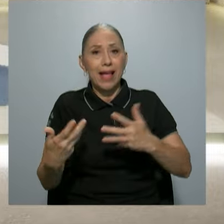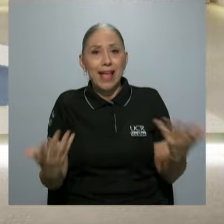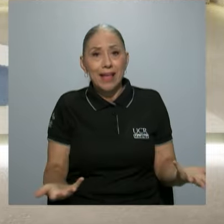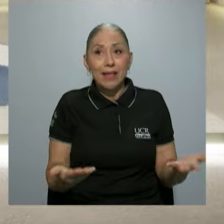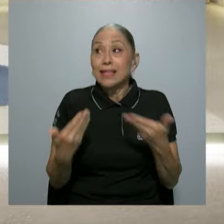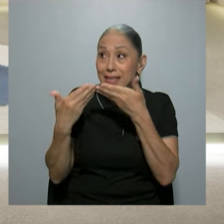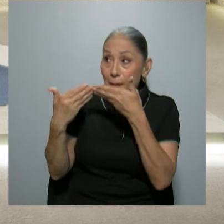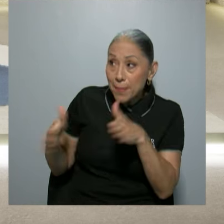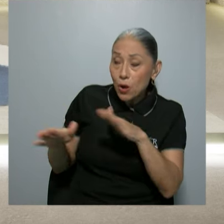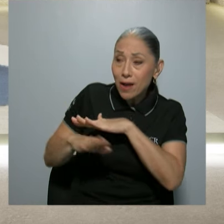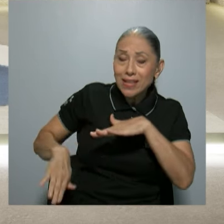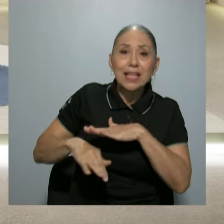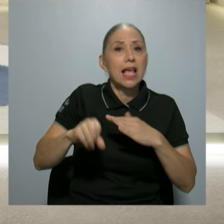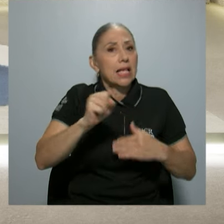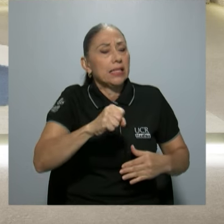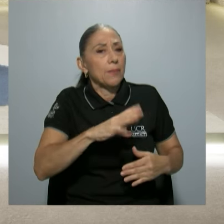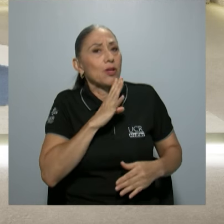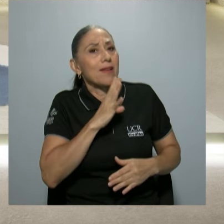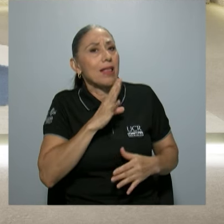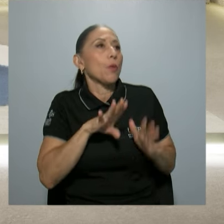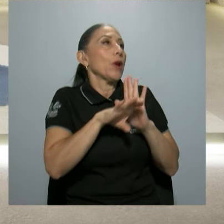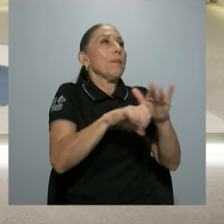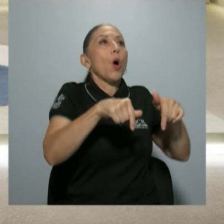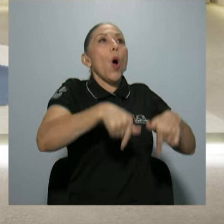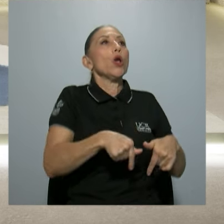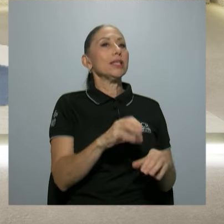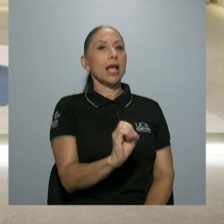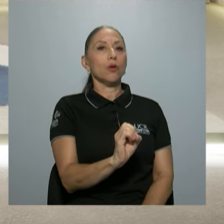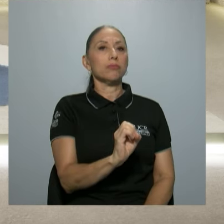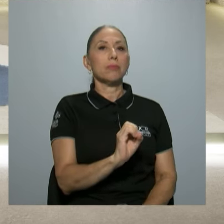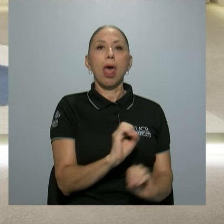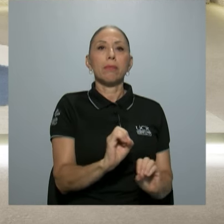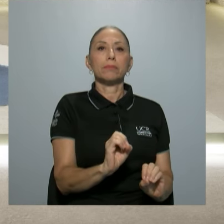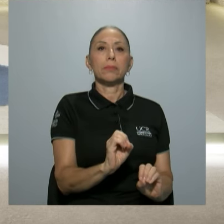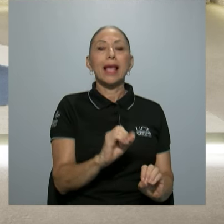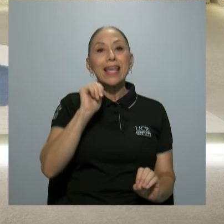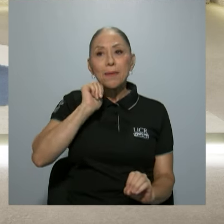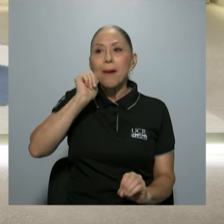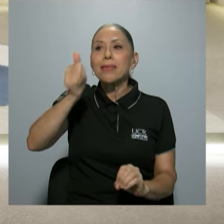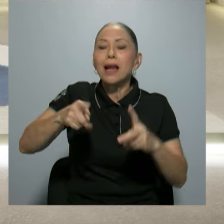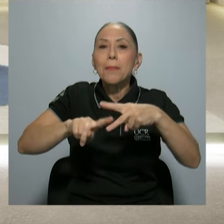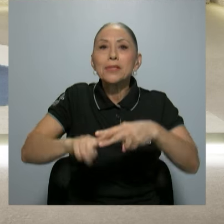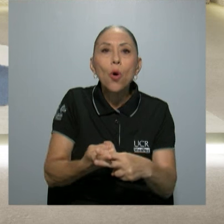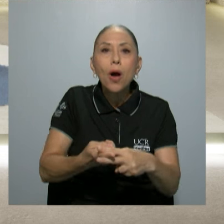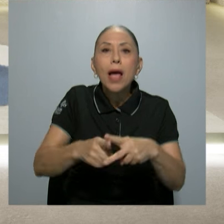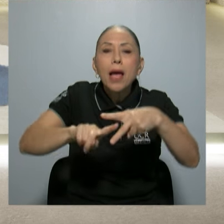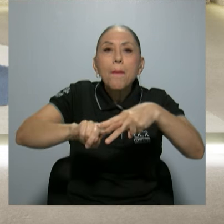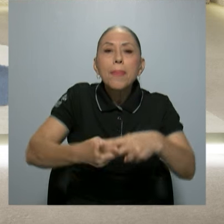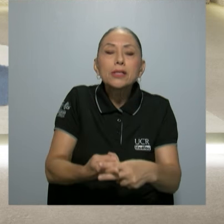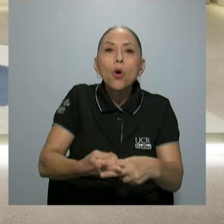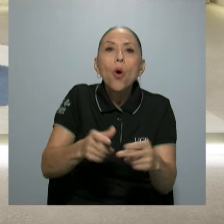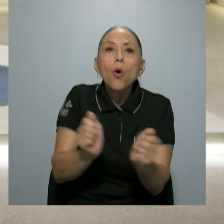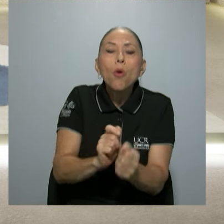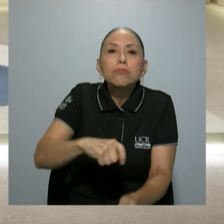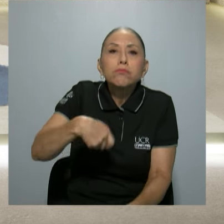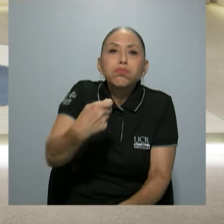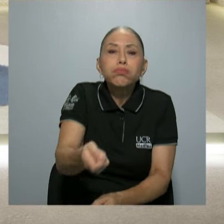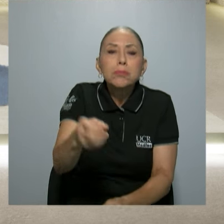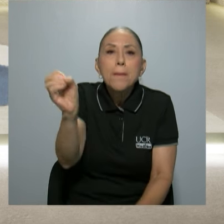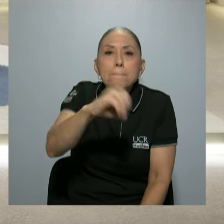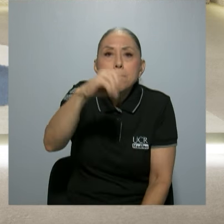base. Claro, que hoy estaba en 0 y mañana cuando entró a regir en un 13. O sea, ¿quién se